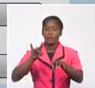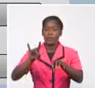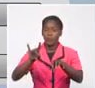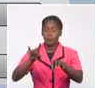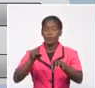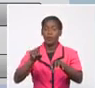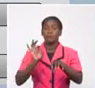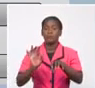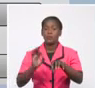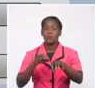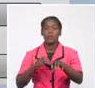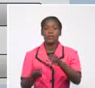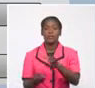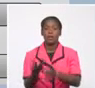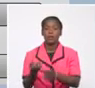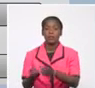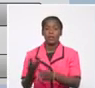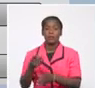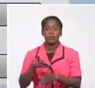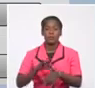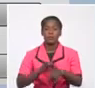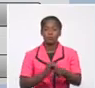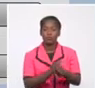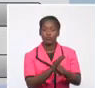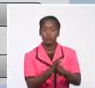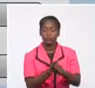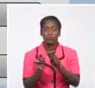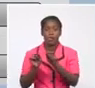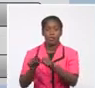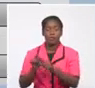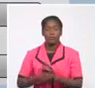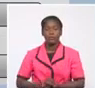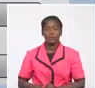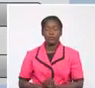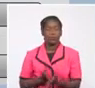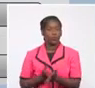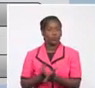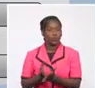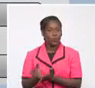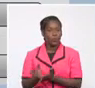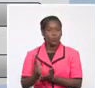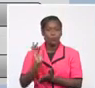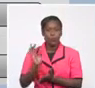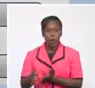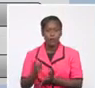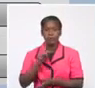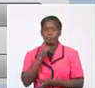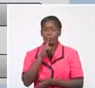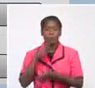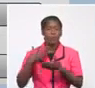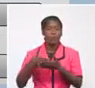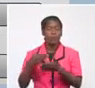COVID. Un número de casos activos ayer, en correspondencia con los que se diagnostican, muy elevado,